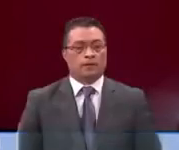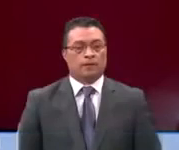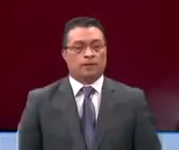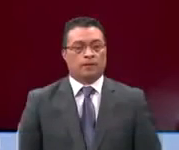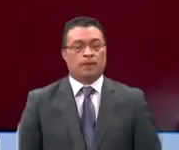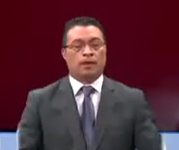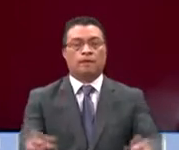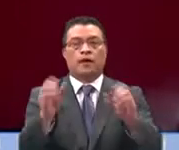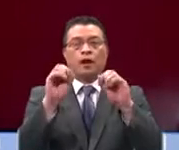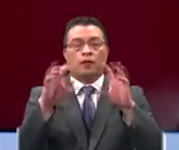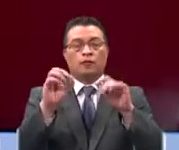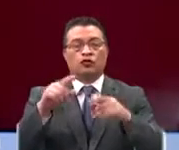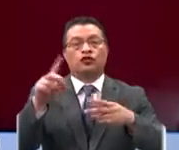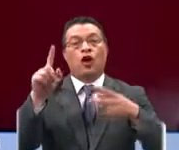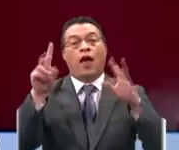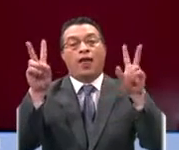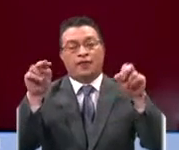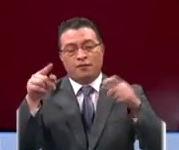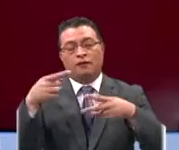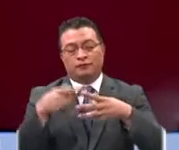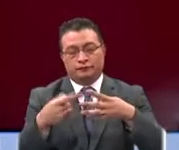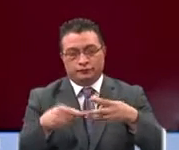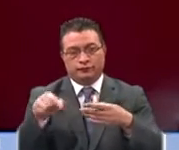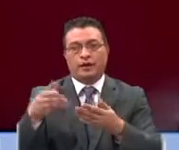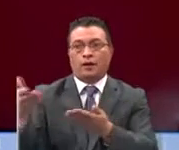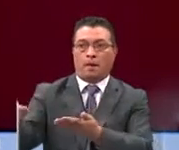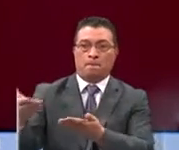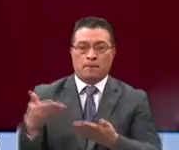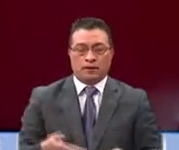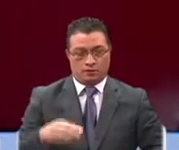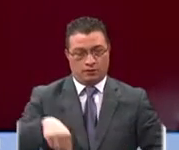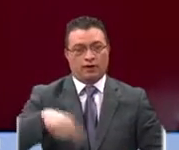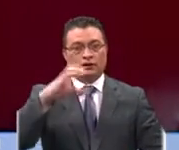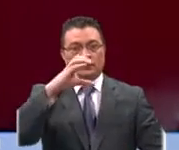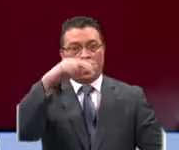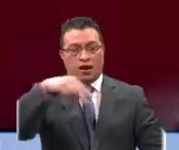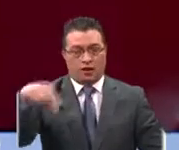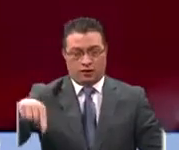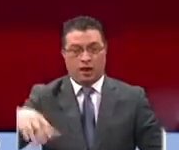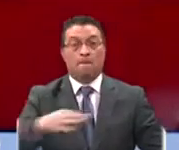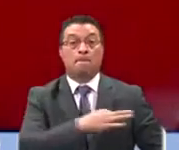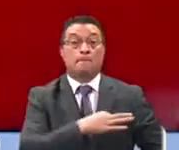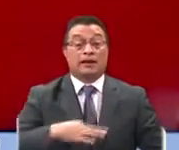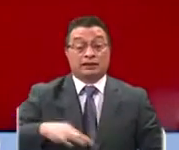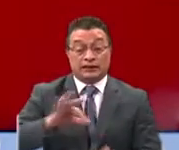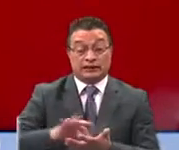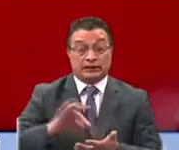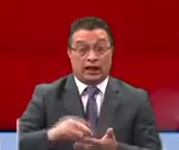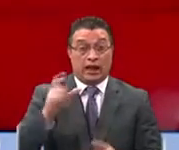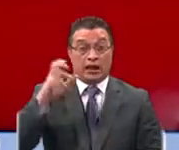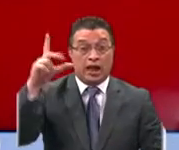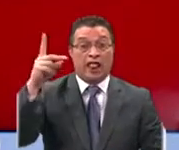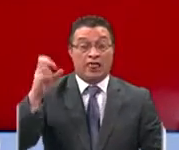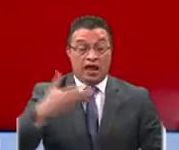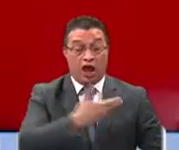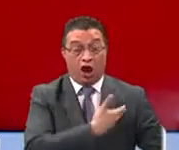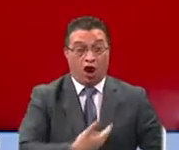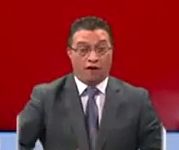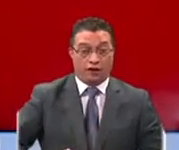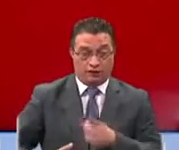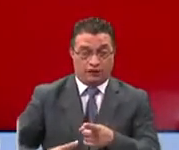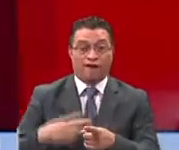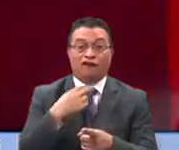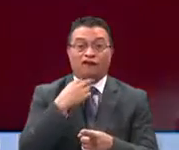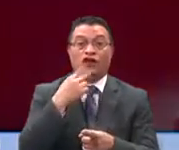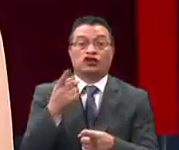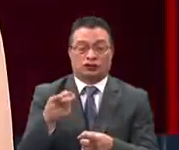Hay muchos temas de contingencia que queremos analizar con nuestra siguiente invitada en CNN Prime. Está con nosotros la ministra secretaria general de Gobierno, la vocera Paula Narváez.